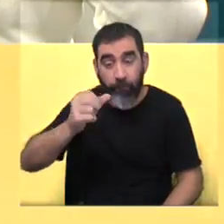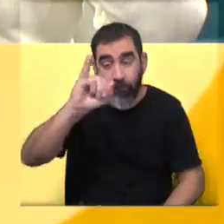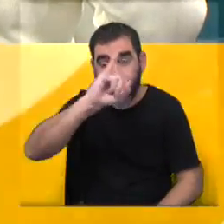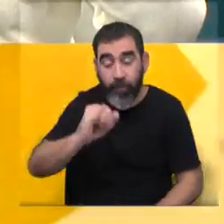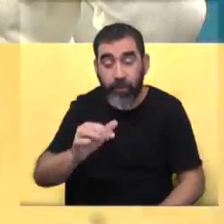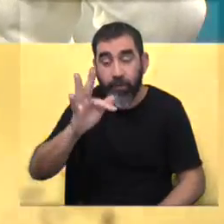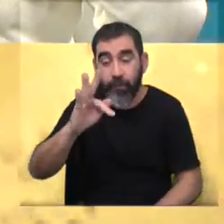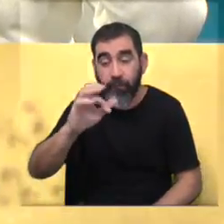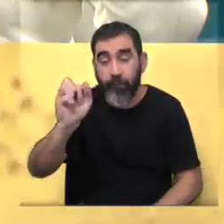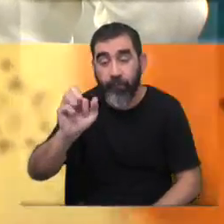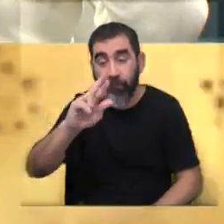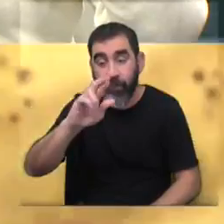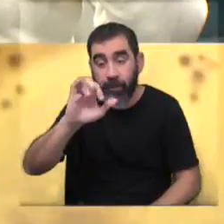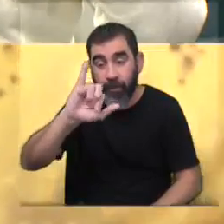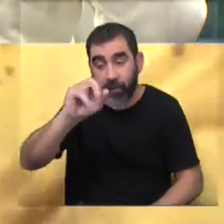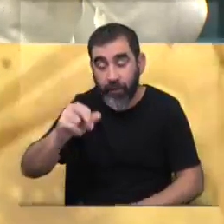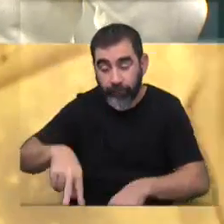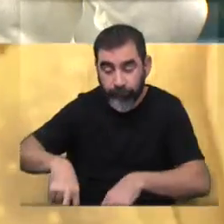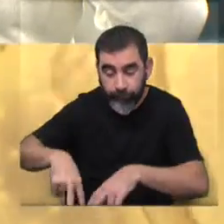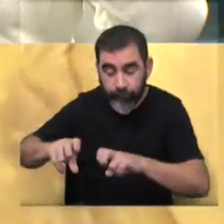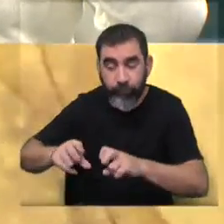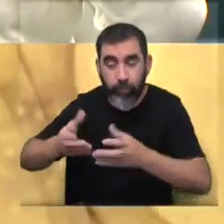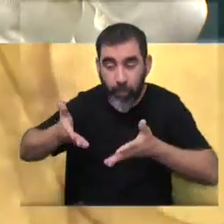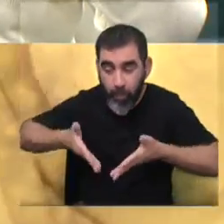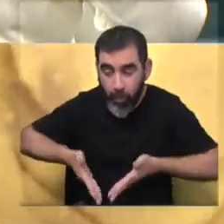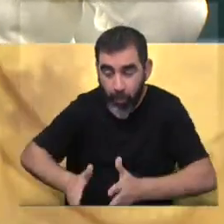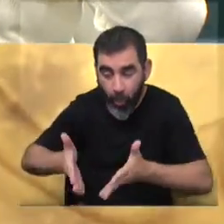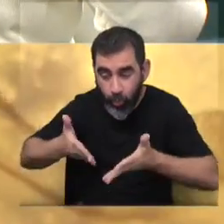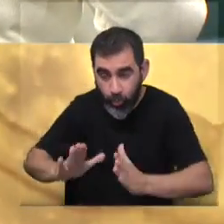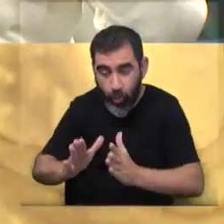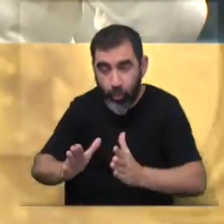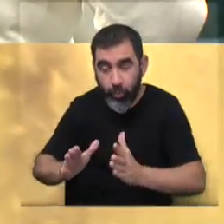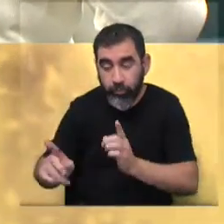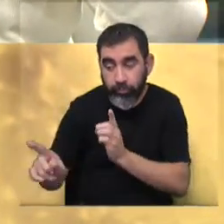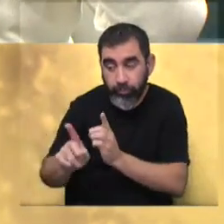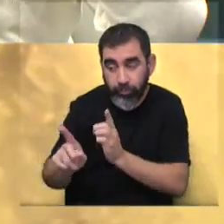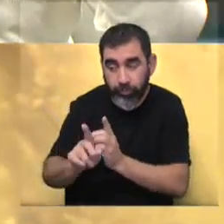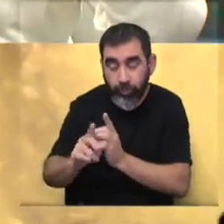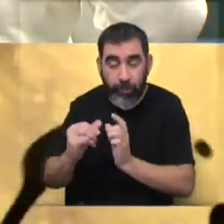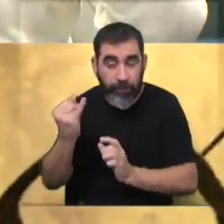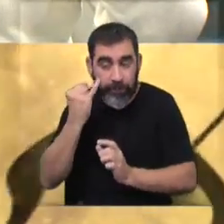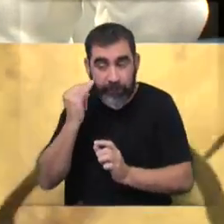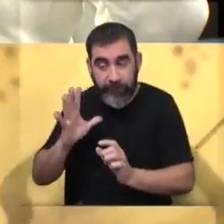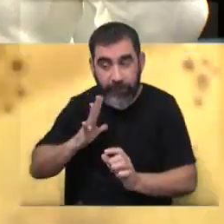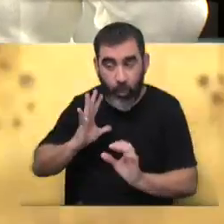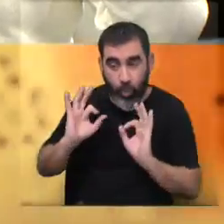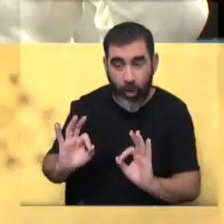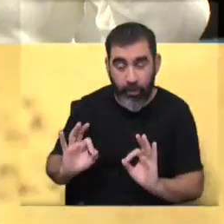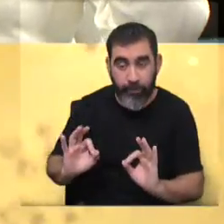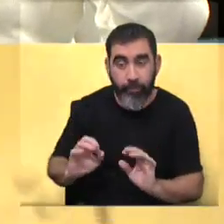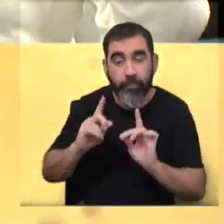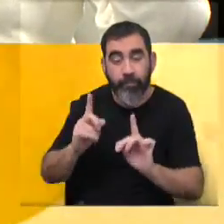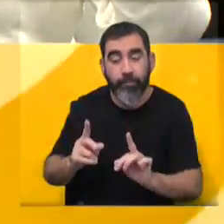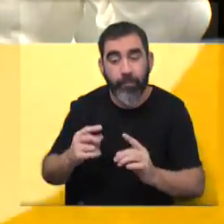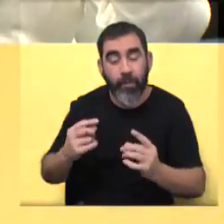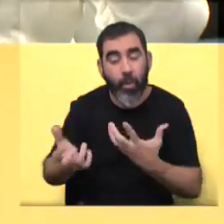estudió comportamiento, reproducción, cortejo, sobre todo comportamiento sexual, y taxonomía